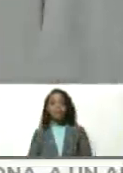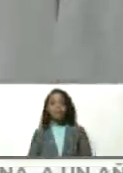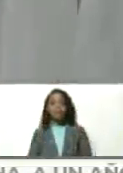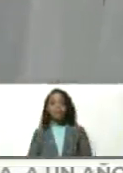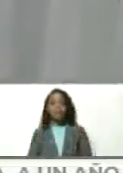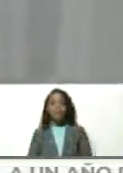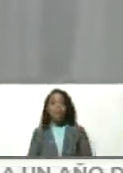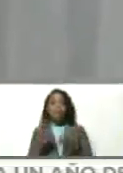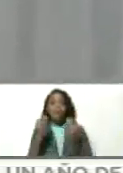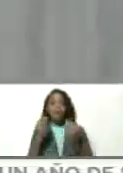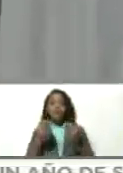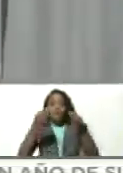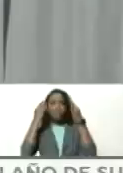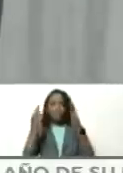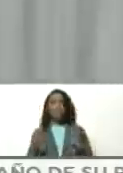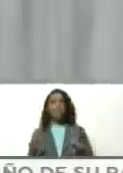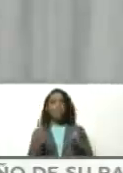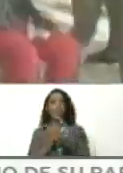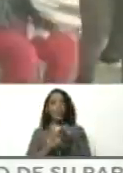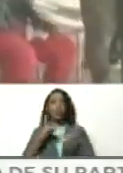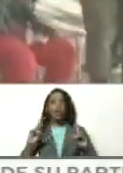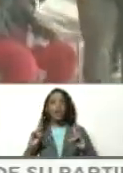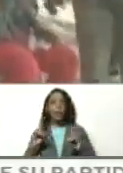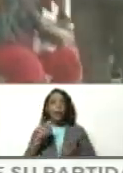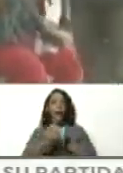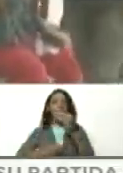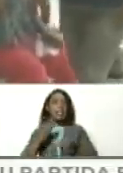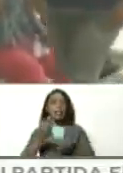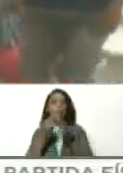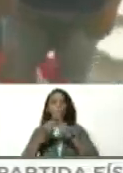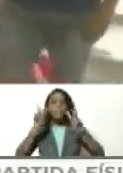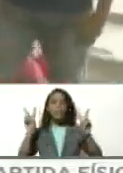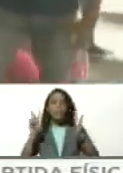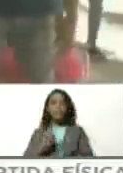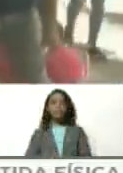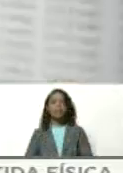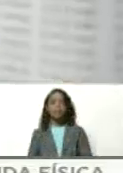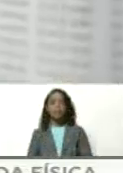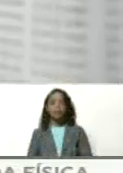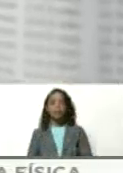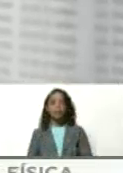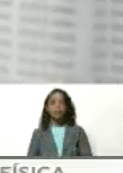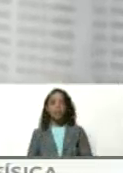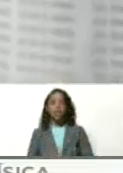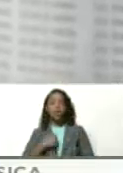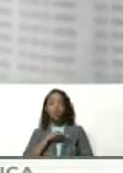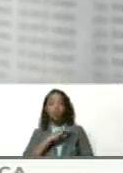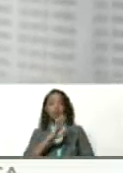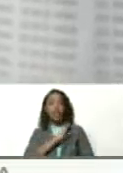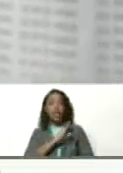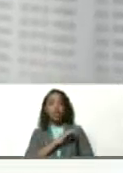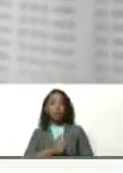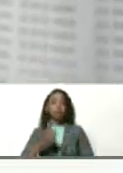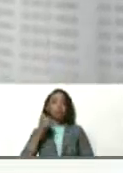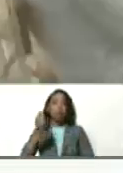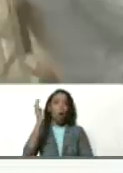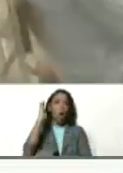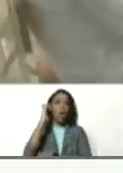y con mucha firmeza democrática para garantizar la paz. Hemos tenido una buena jornada.